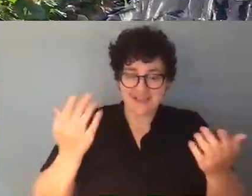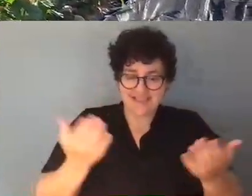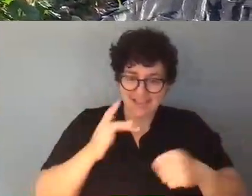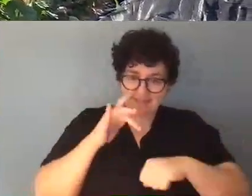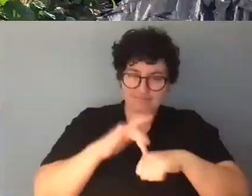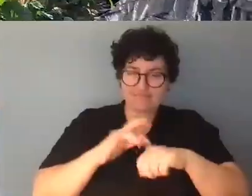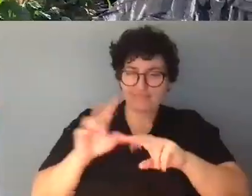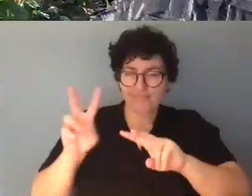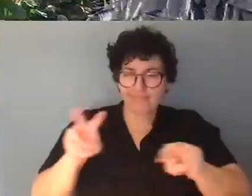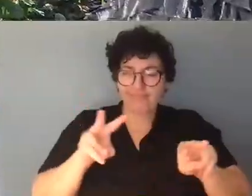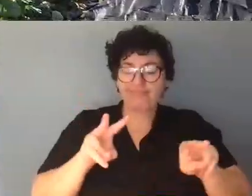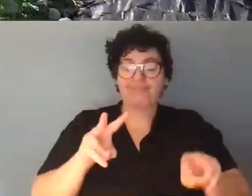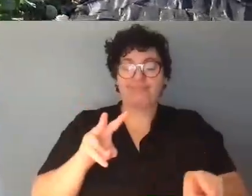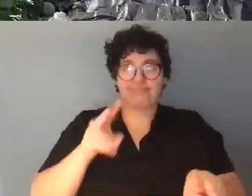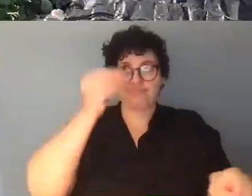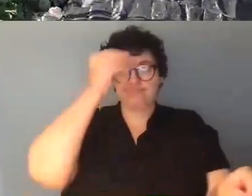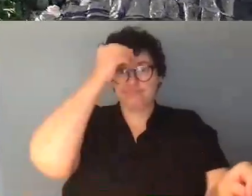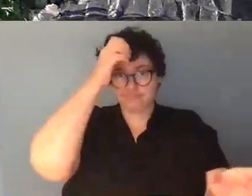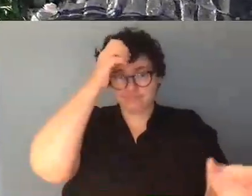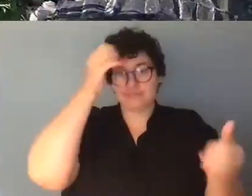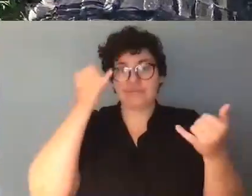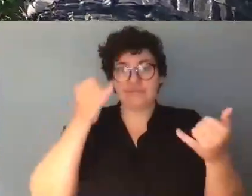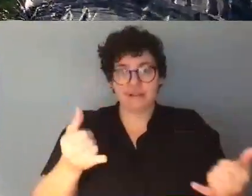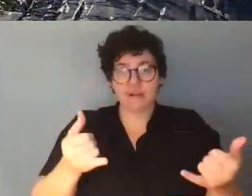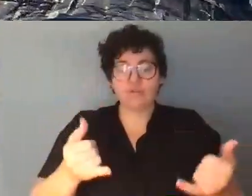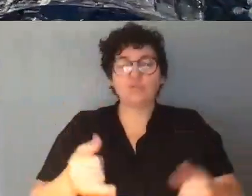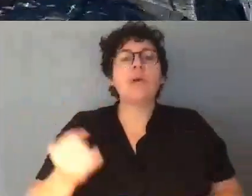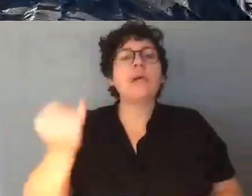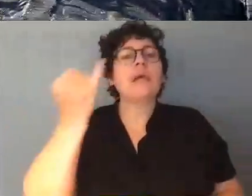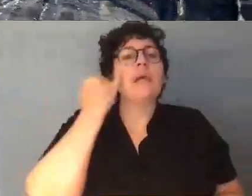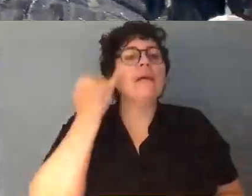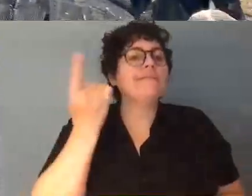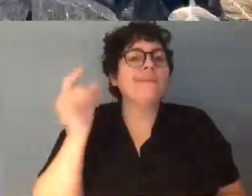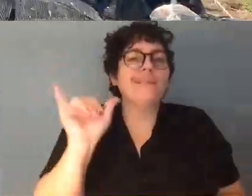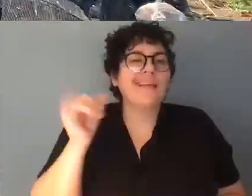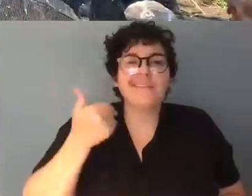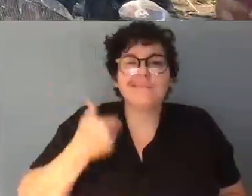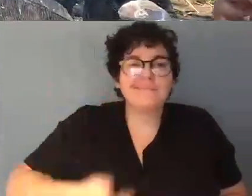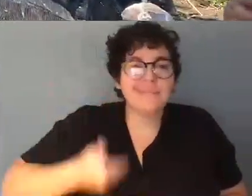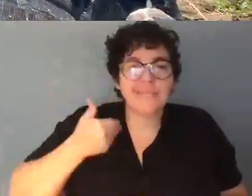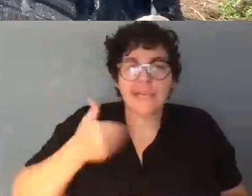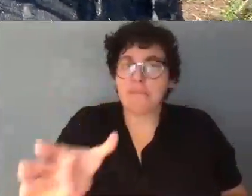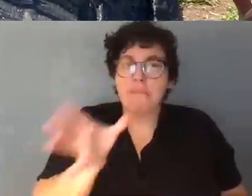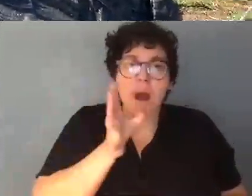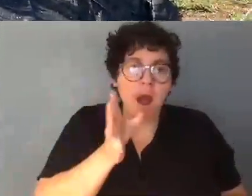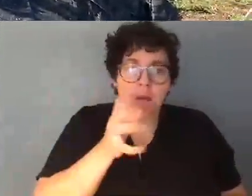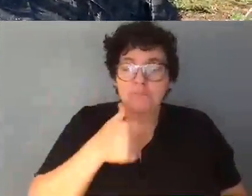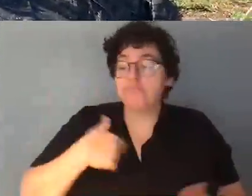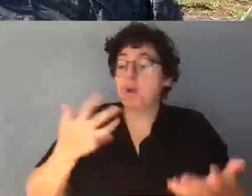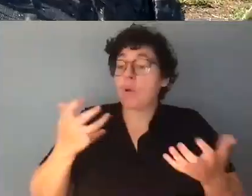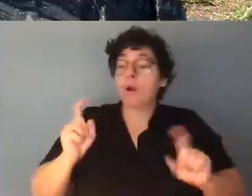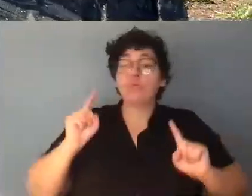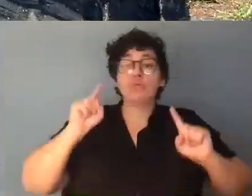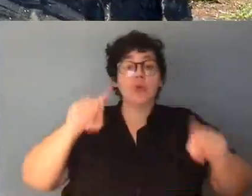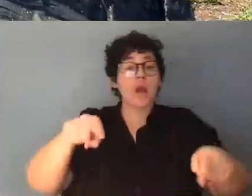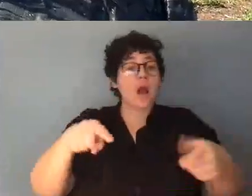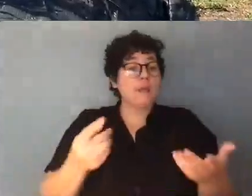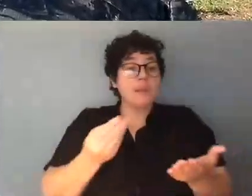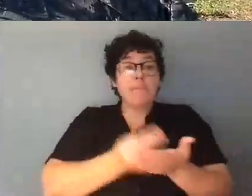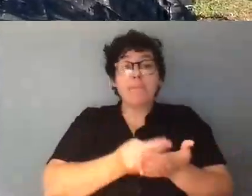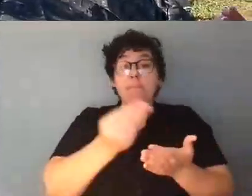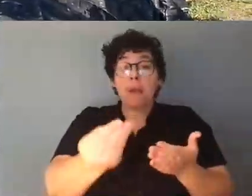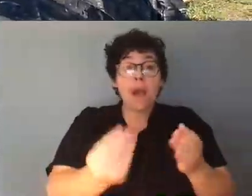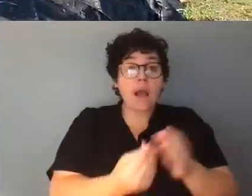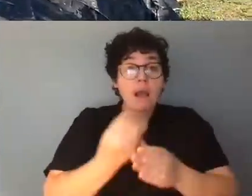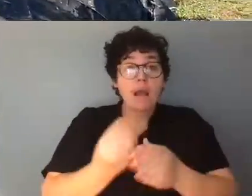aprende mucho. Si uno como yo, mamá, quiero venir aquí enfrente a comprar, no a comprar porque se da, ¿verdad? Gracias al Food